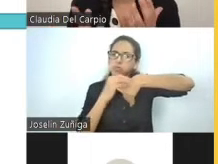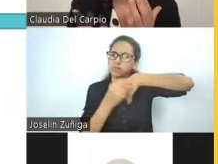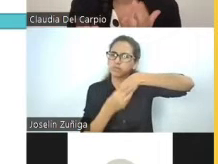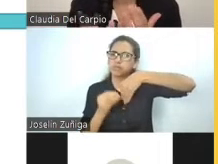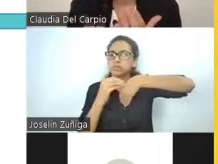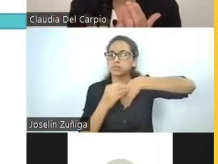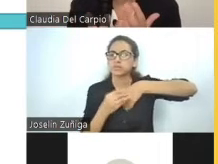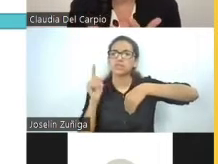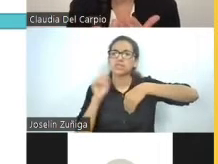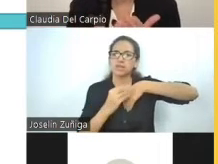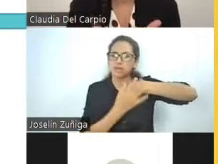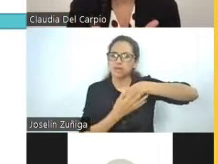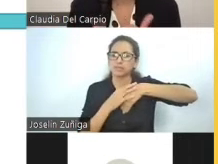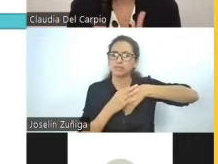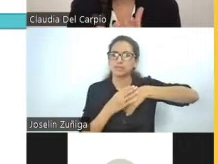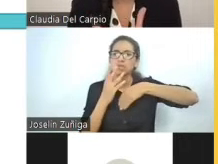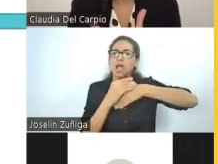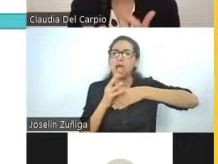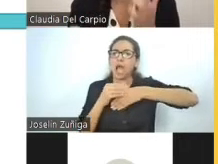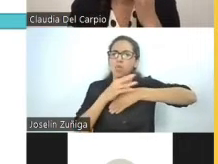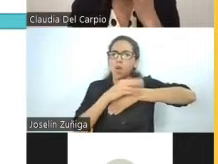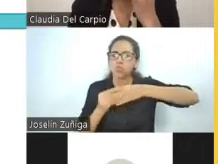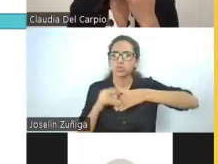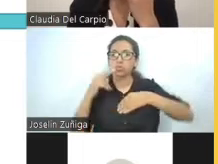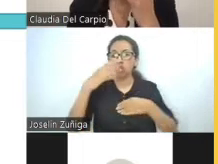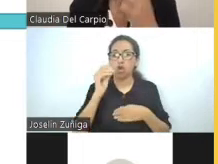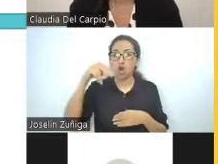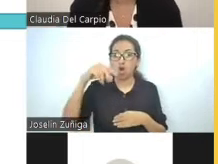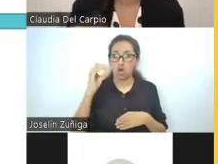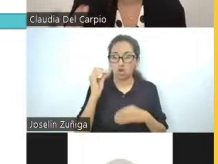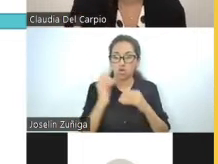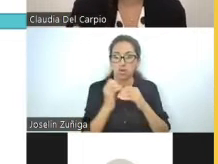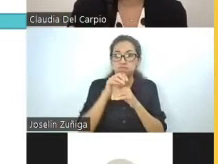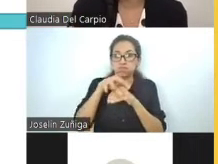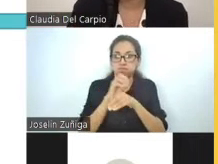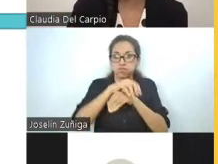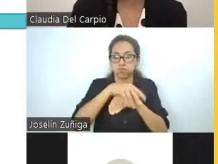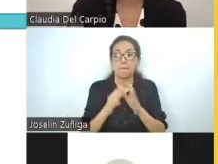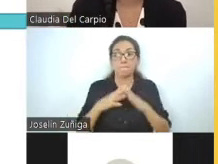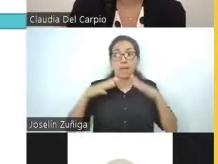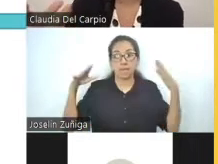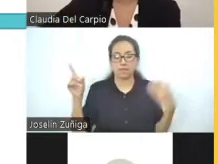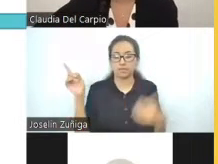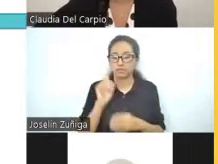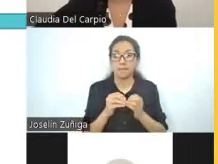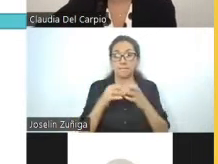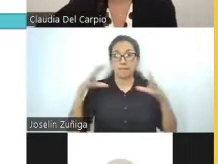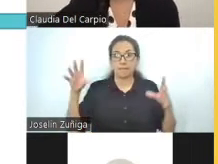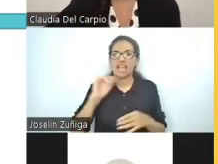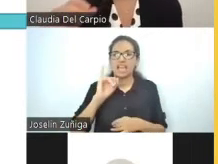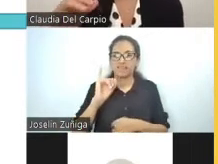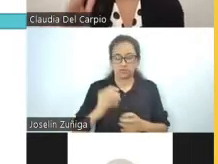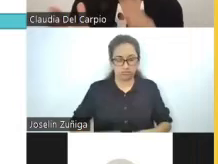y producen un ambiente más húmedo y más cálido que favorece el sobrecrecimiento de hongos, por ejemplo. Entonces aumenta el riesgo de